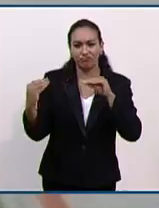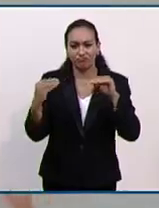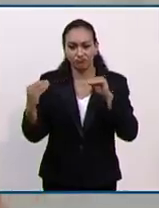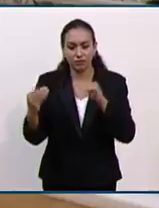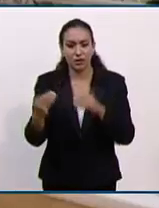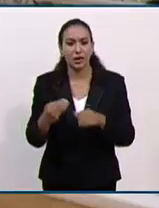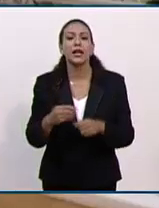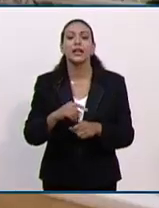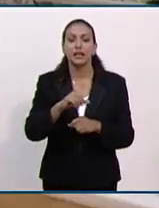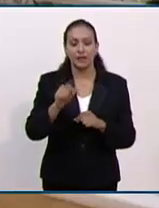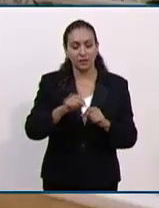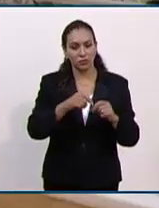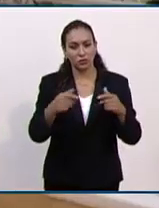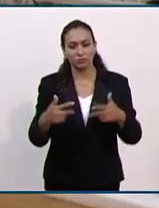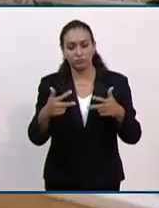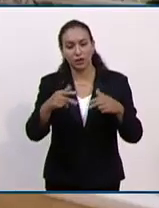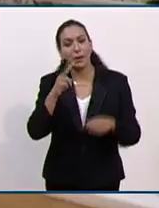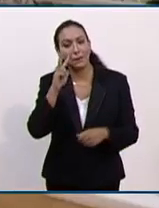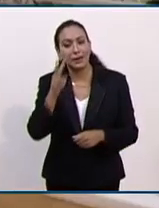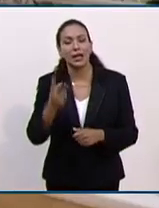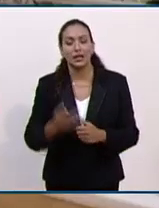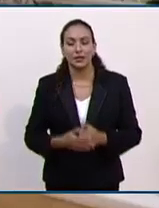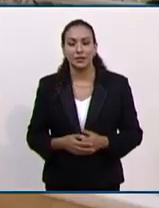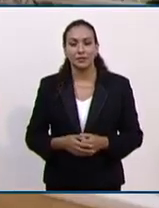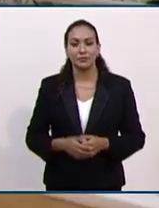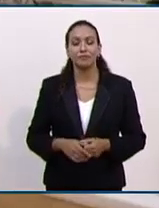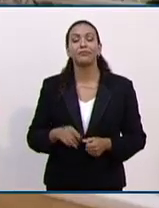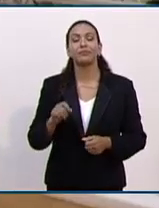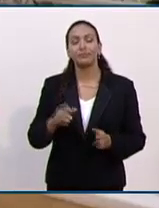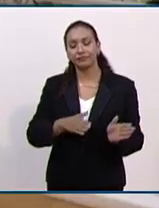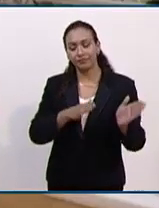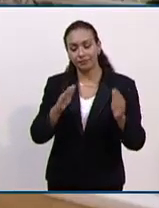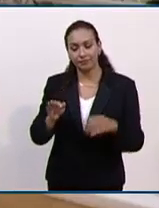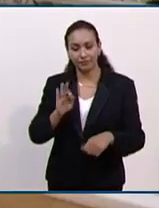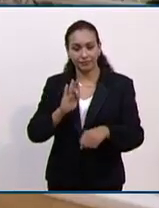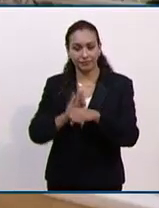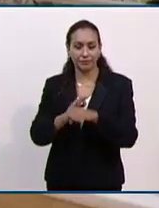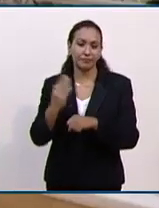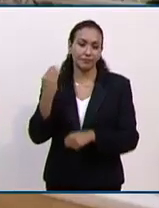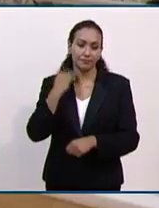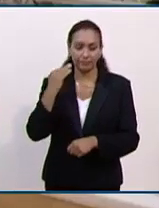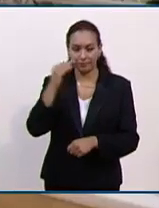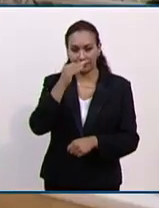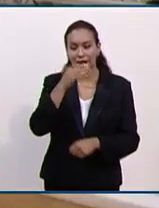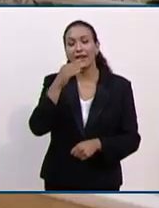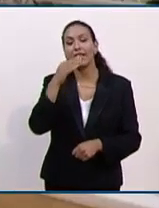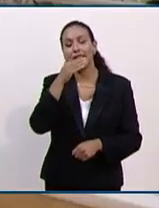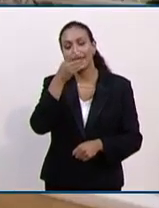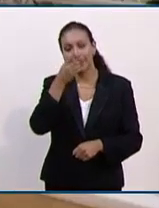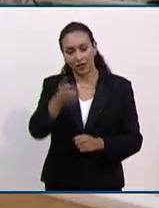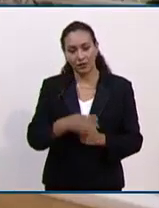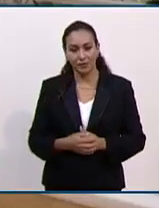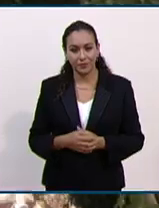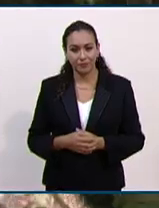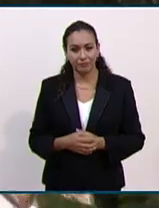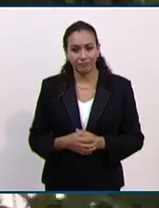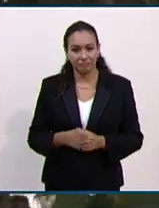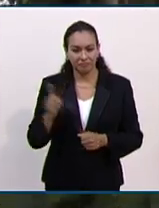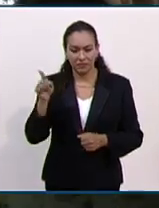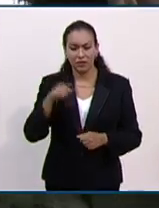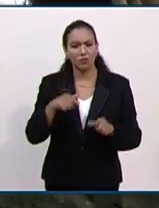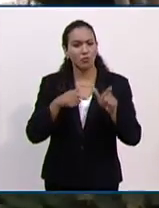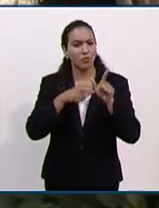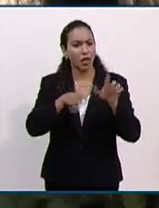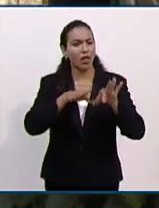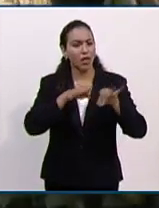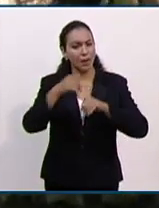oficiosa. Y en más noticias, la Defensoría Pública Federal dio a conocer que seguirá pugnando para lograr el